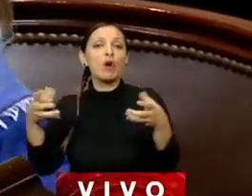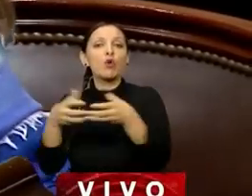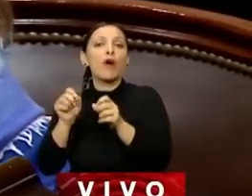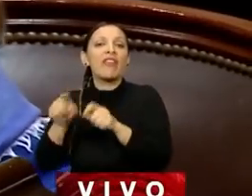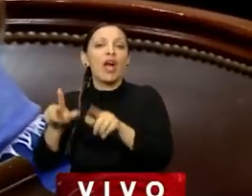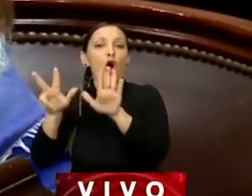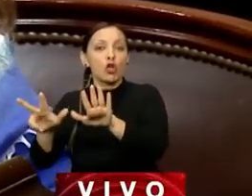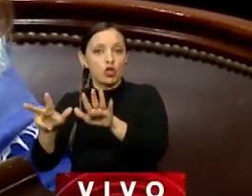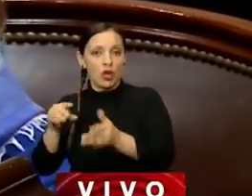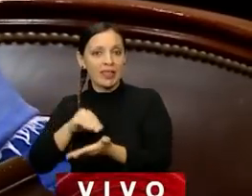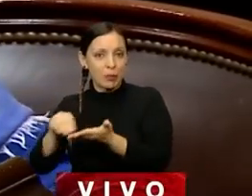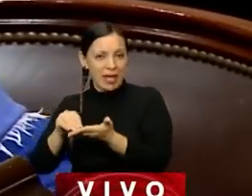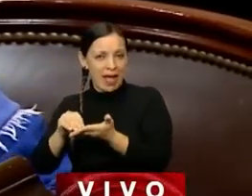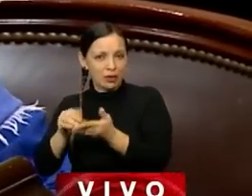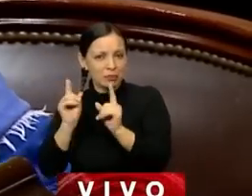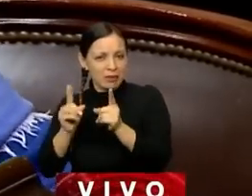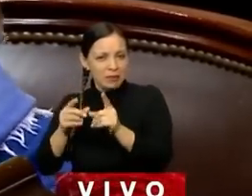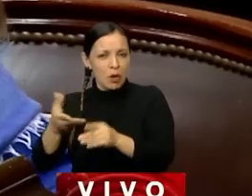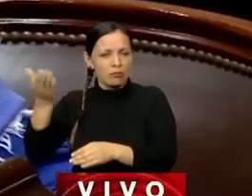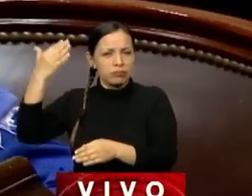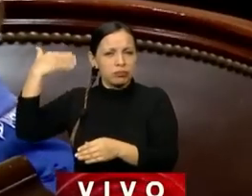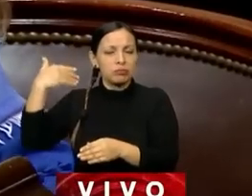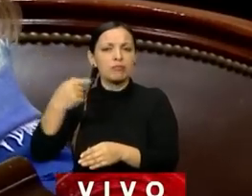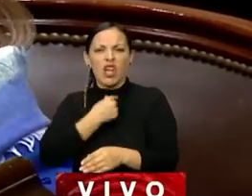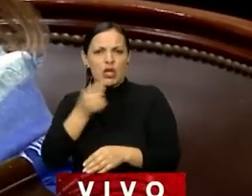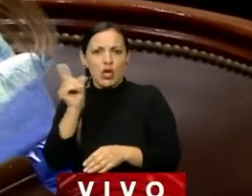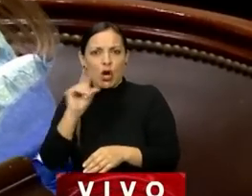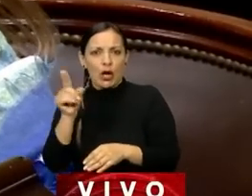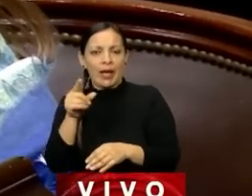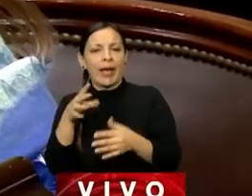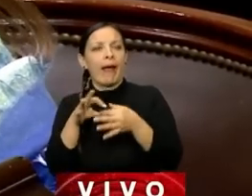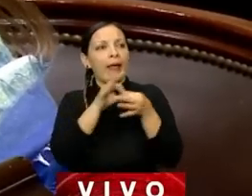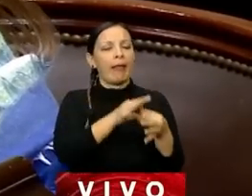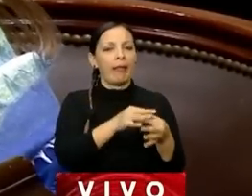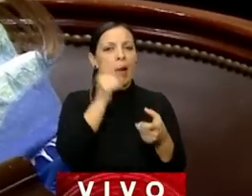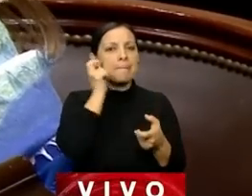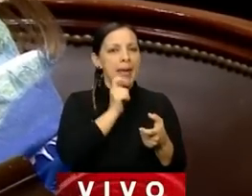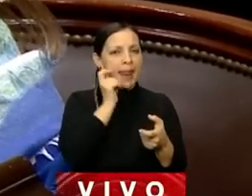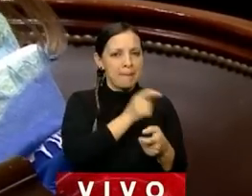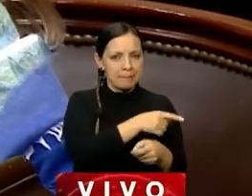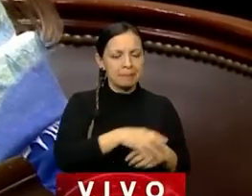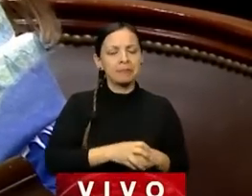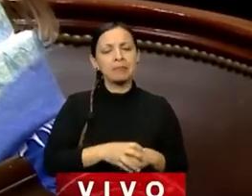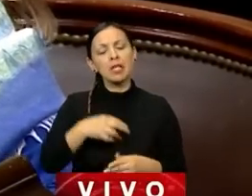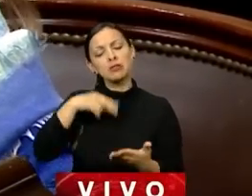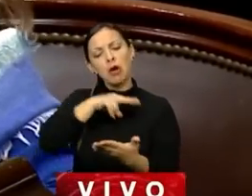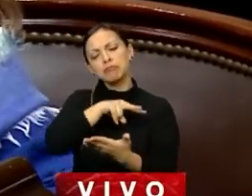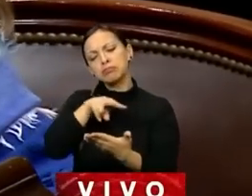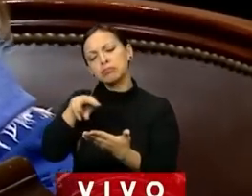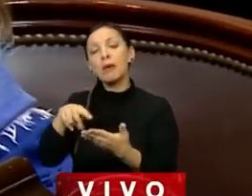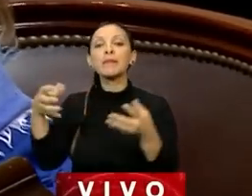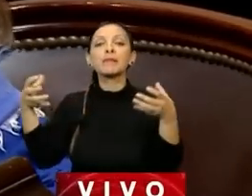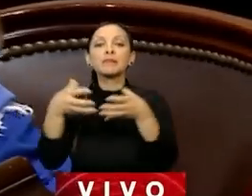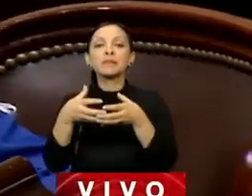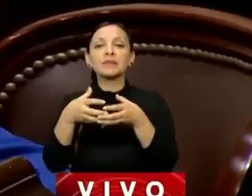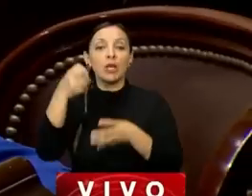ocho diputados que desde el principio no querían saber nada con el menemismo. Lo veo casi al final, al bloque